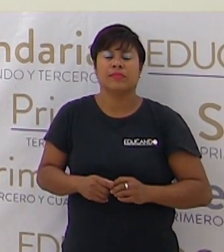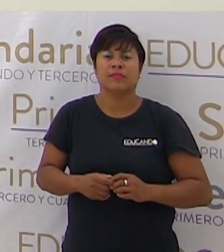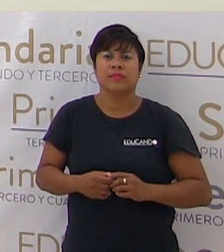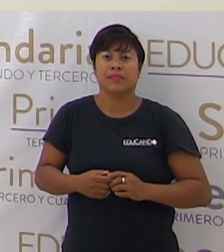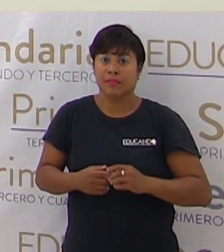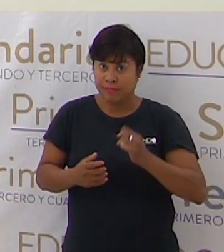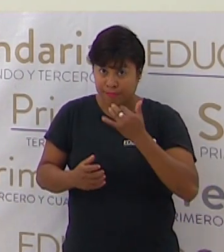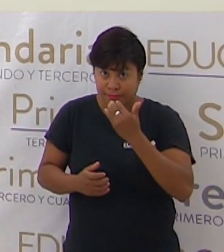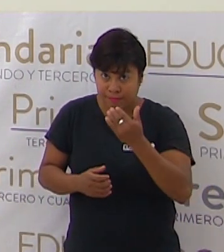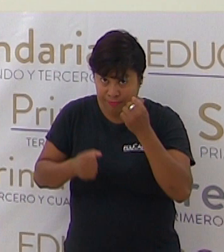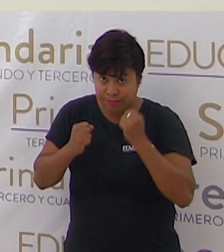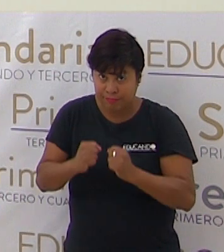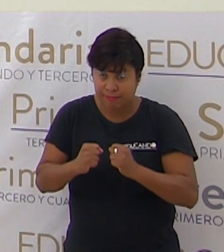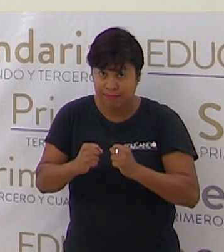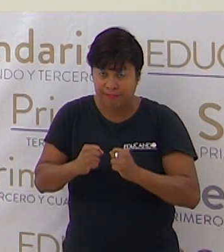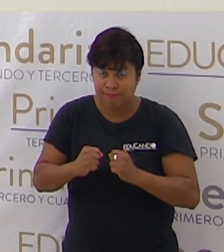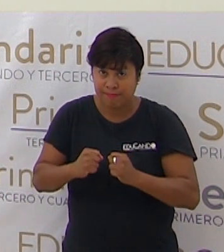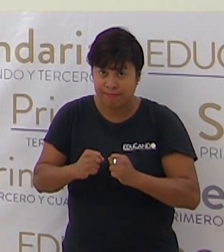¿Está fácil?